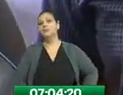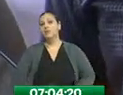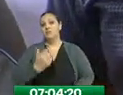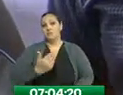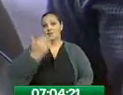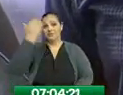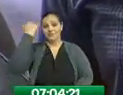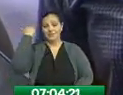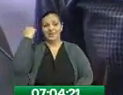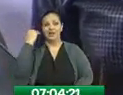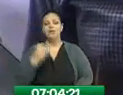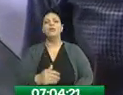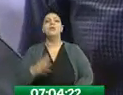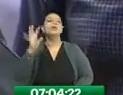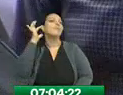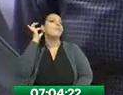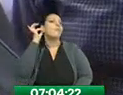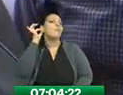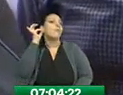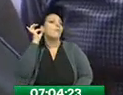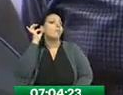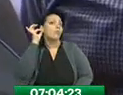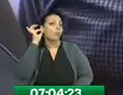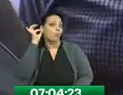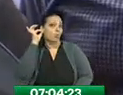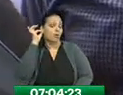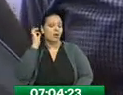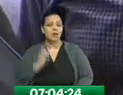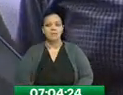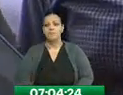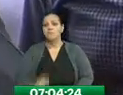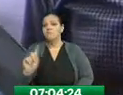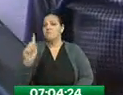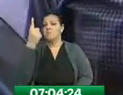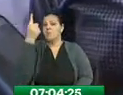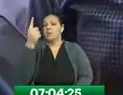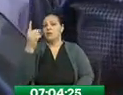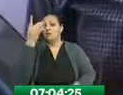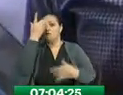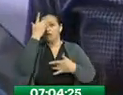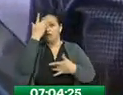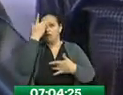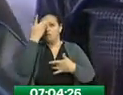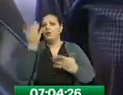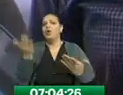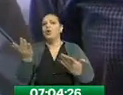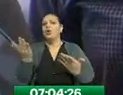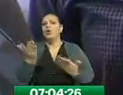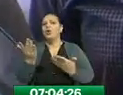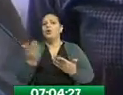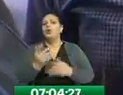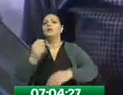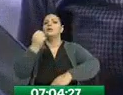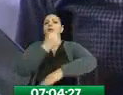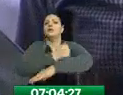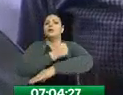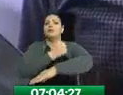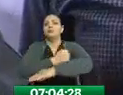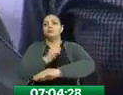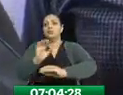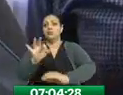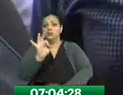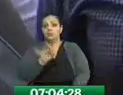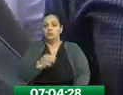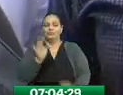porque después el ministerio ya no lo reconfirmó, si fue así, este es uno de los puntos de mayor necesidad, tanto de alimentos como de salud.